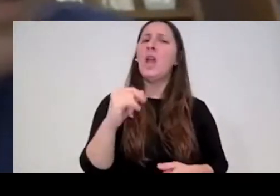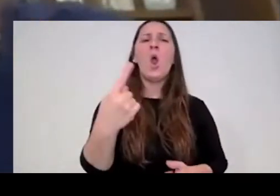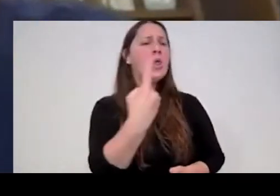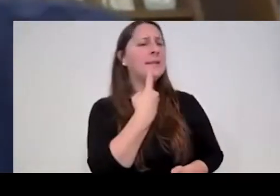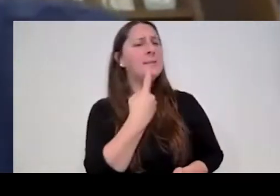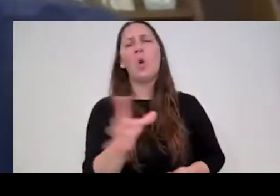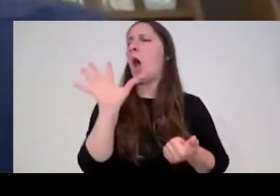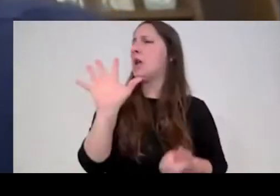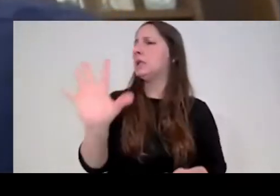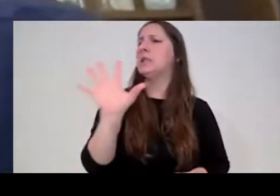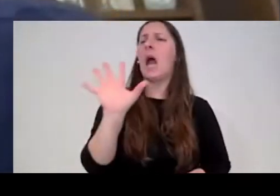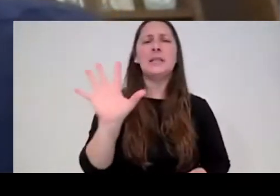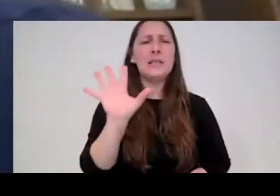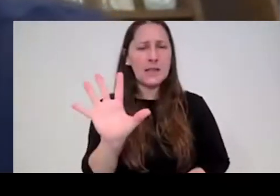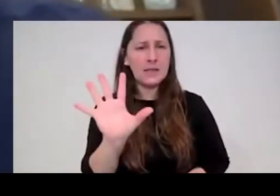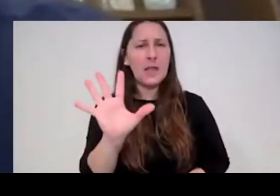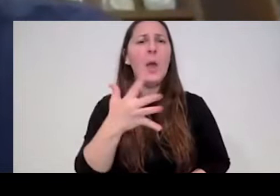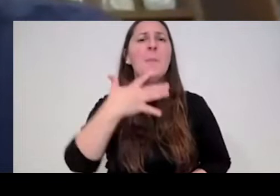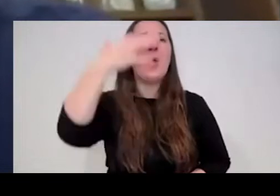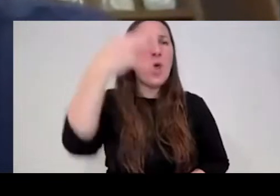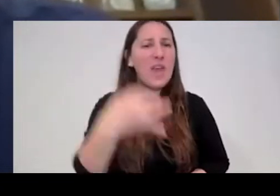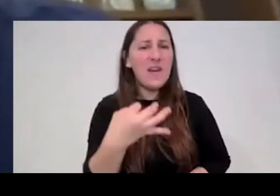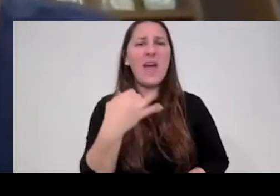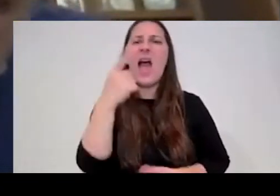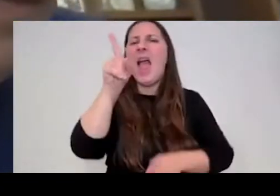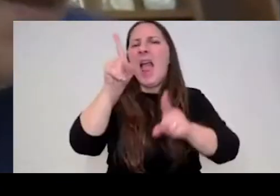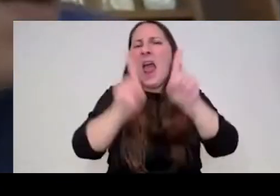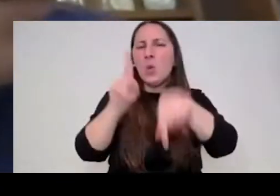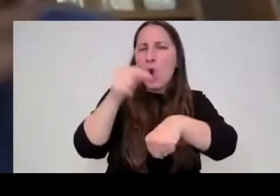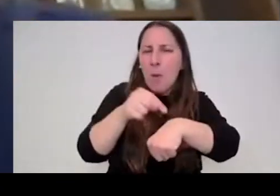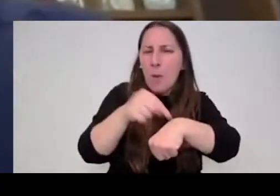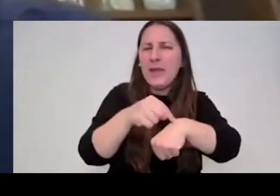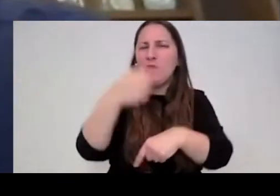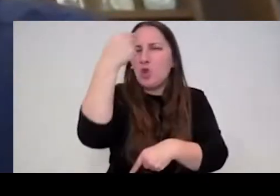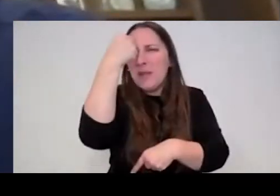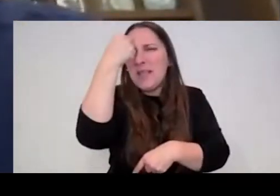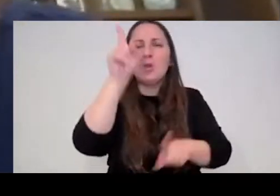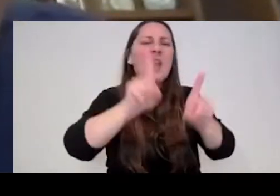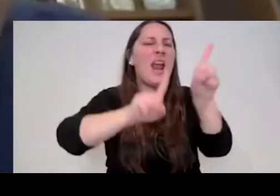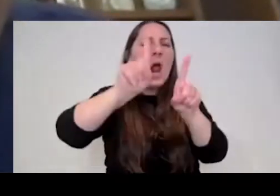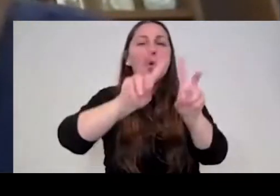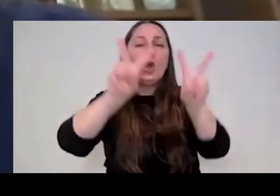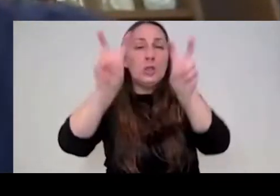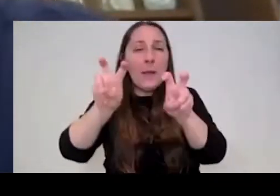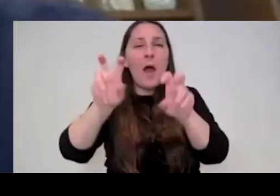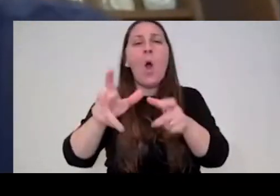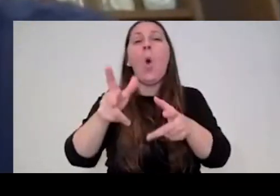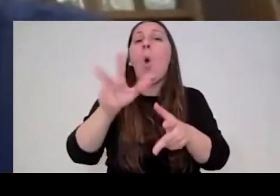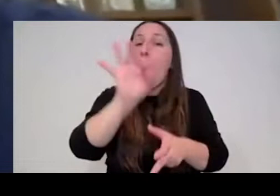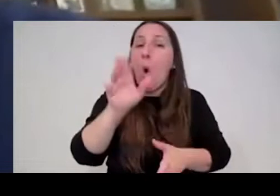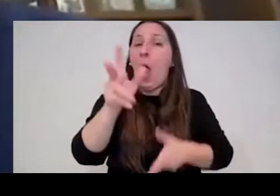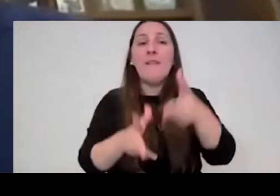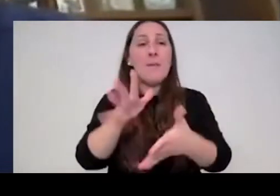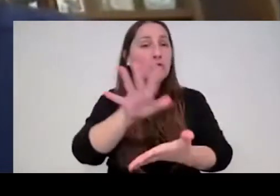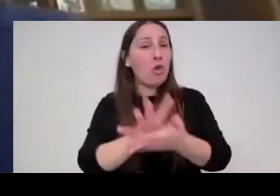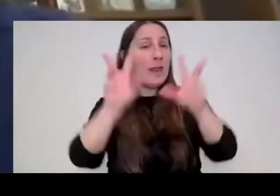pero en algunas cuestiones o cuando consideramos algunas temáticas particularmente cuando hablamos de la huelga o cómo se